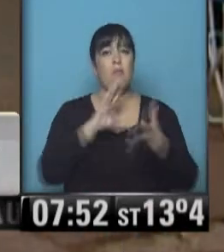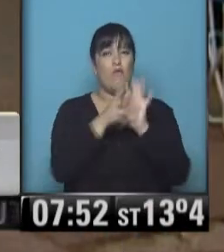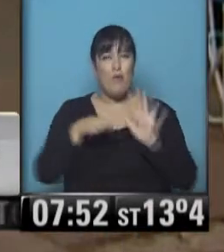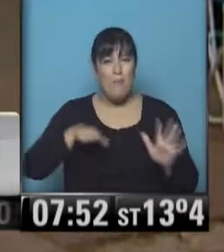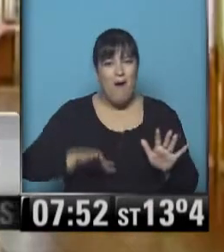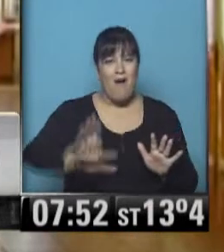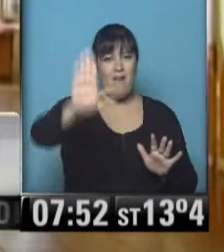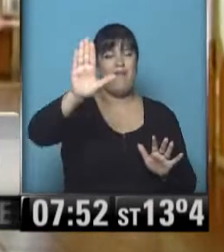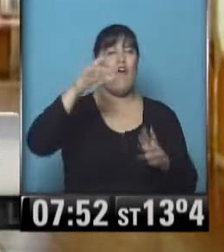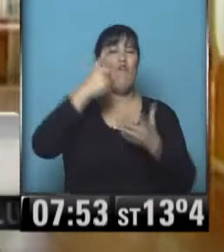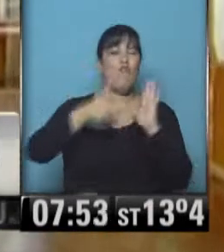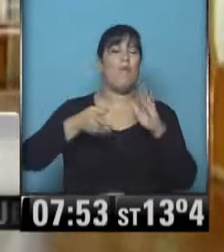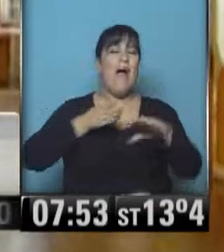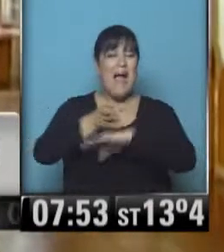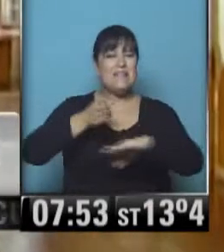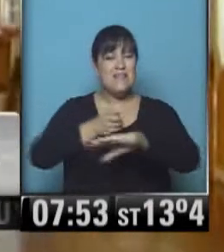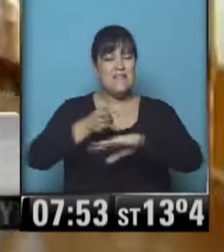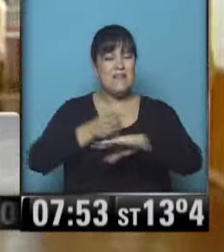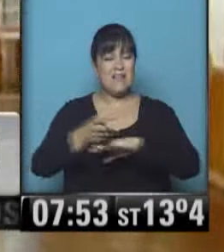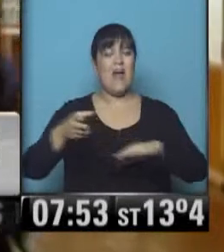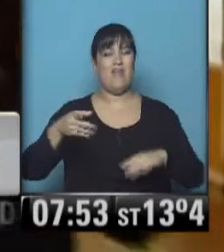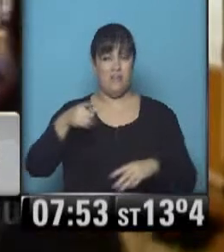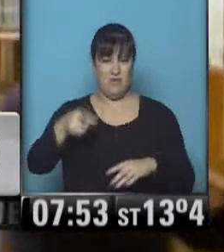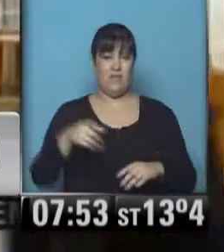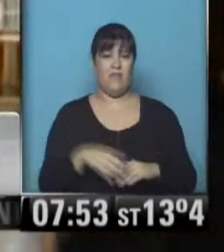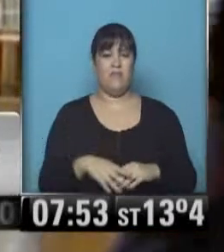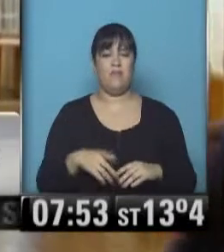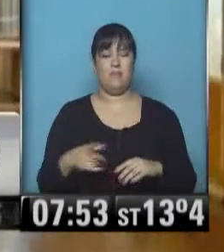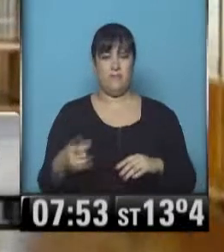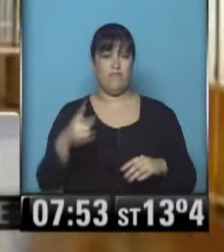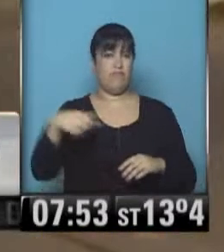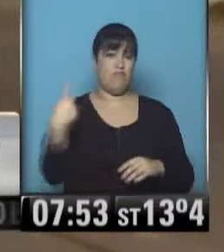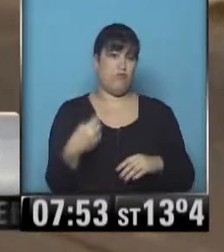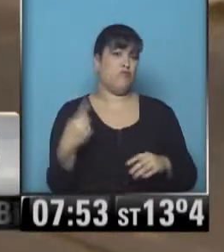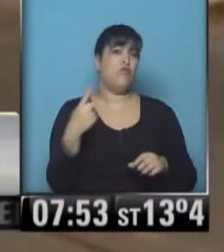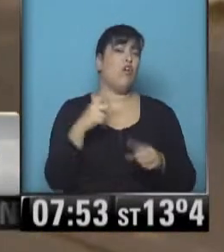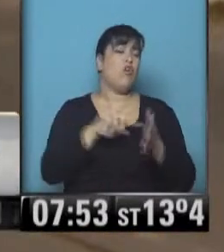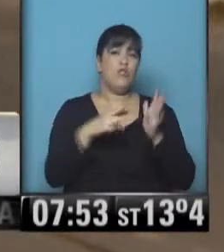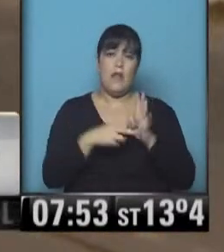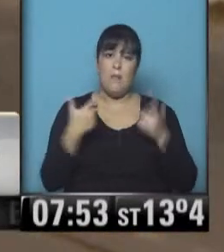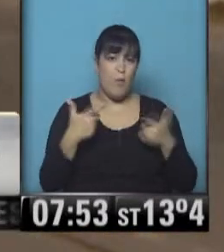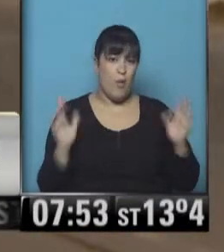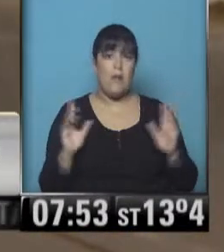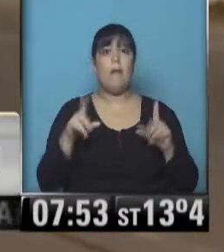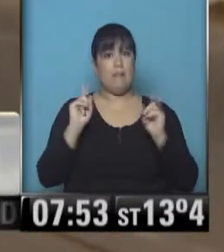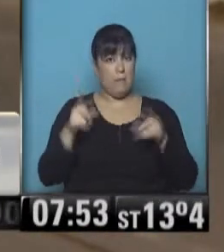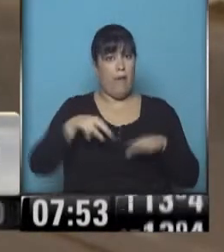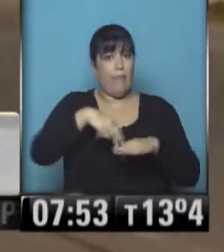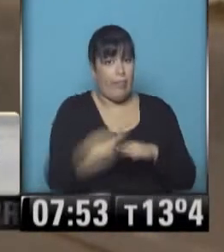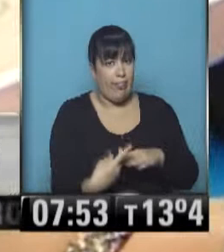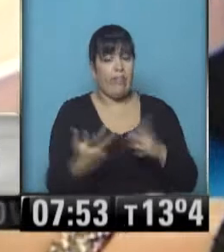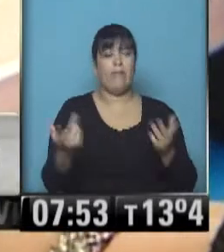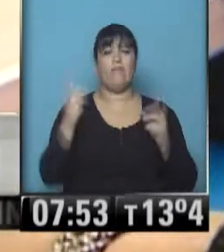porque es lo visible, lo palpable, con los que hasta nosotros, que no tenemos problemas de movilidad, nos tropezamos. También